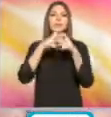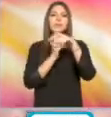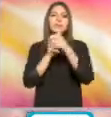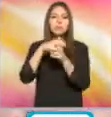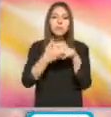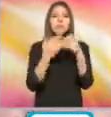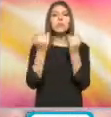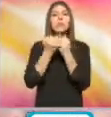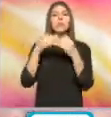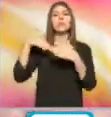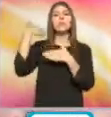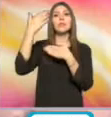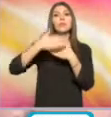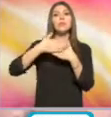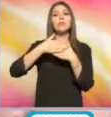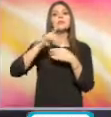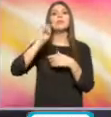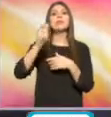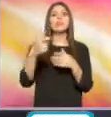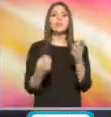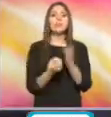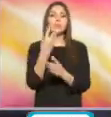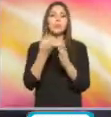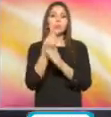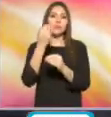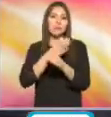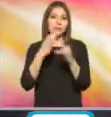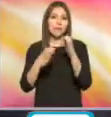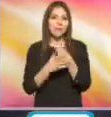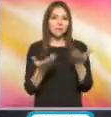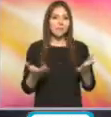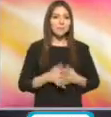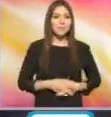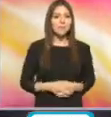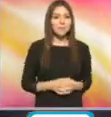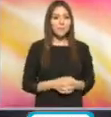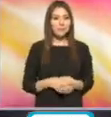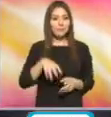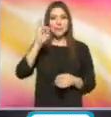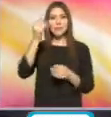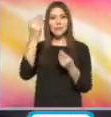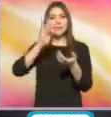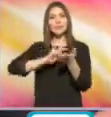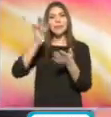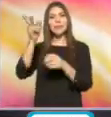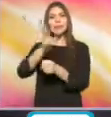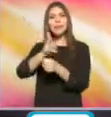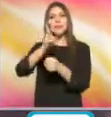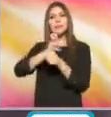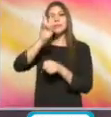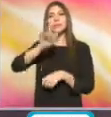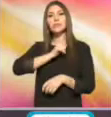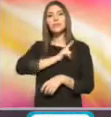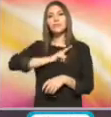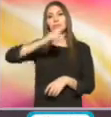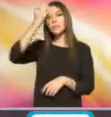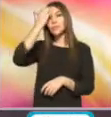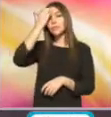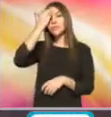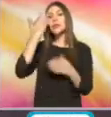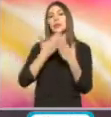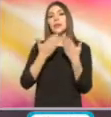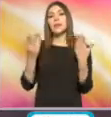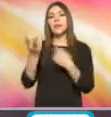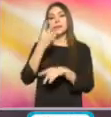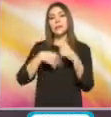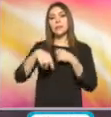venir también, porque hay novedades, ¿verdad? Claro que sí. Bueno, antes que todo, muchas gracias por la invitación. Igual es un gusto conocerlos. Gracias. Y pues bueno, estamos